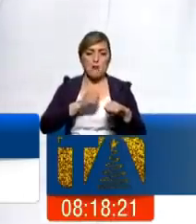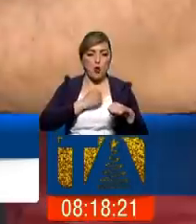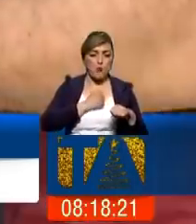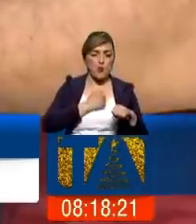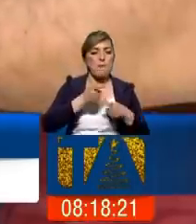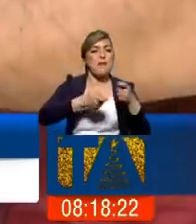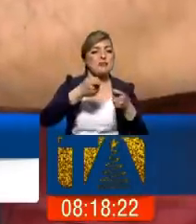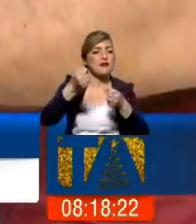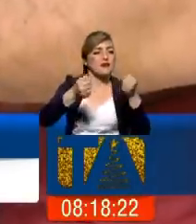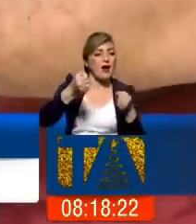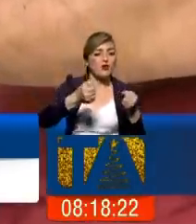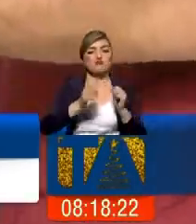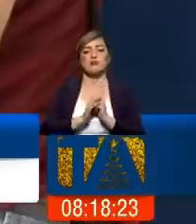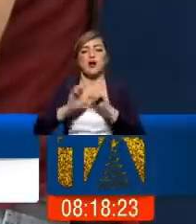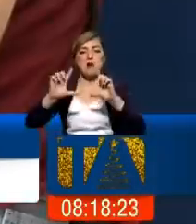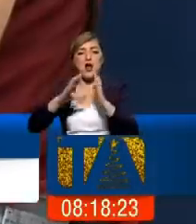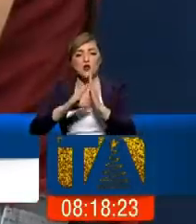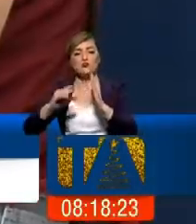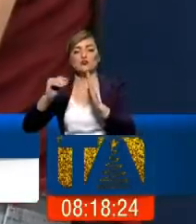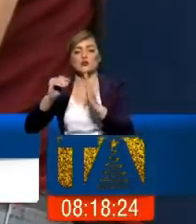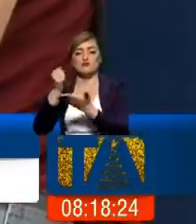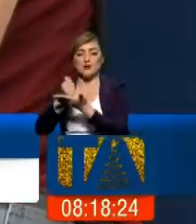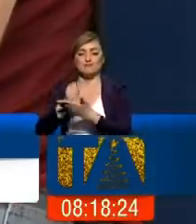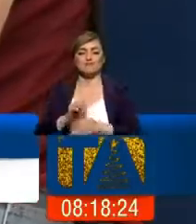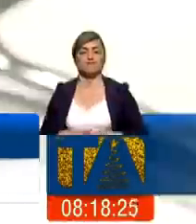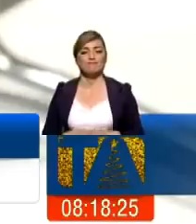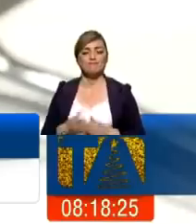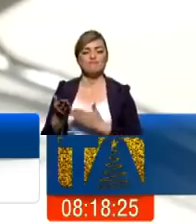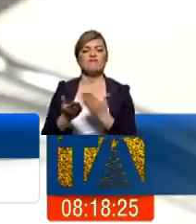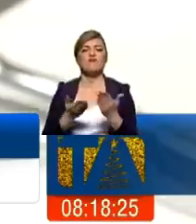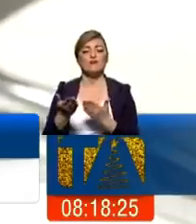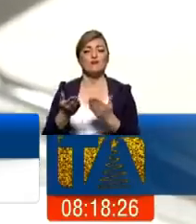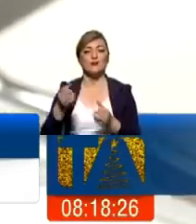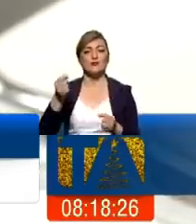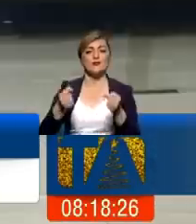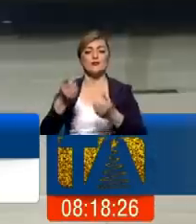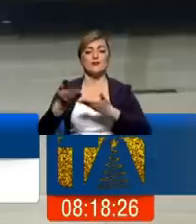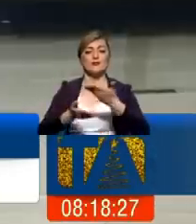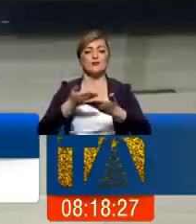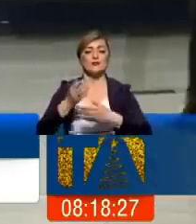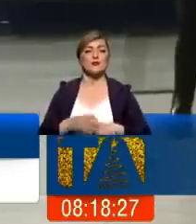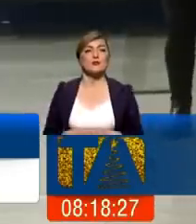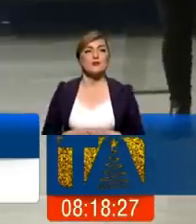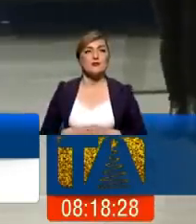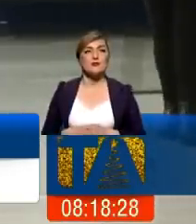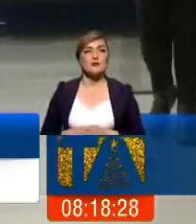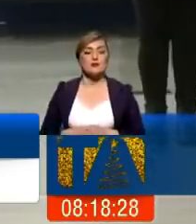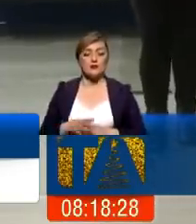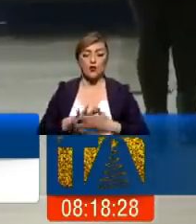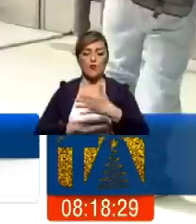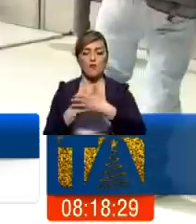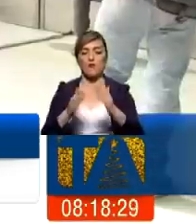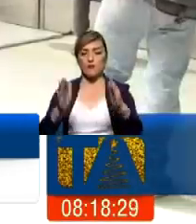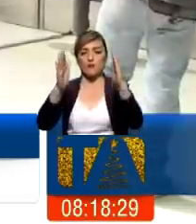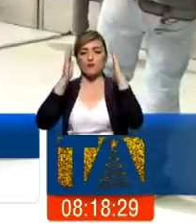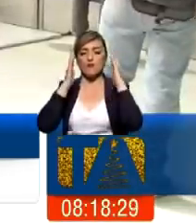dominio, duplicados de placas y matriculación, así como servicios destinados a transporte comercial. Para ello, se amplió el horario de